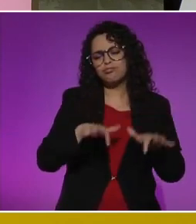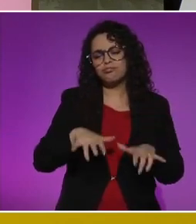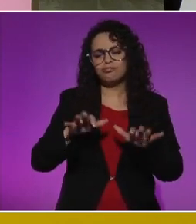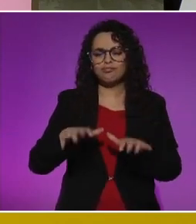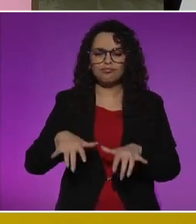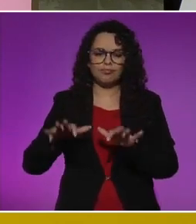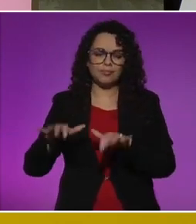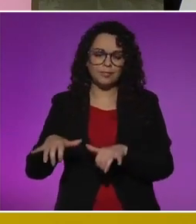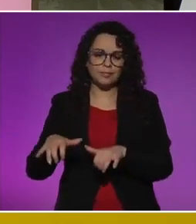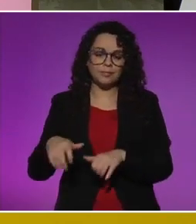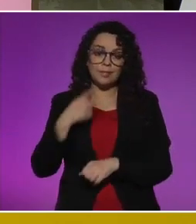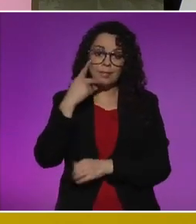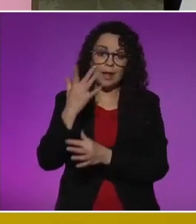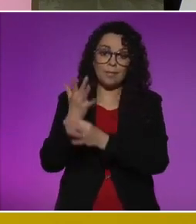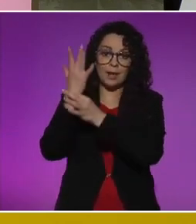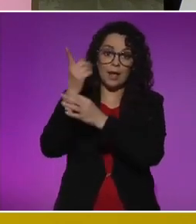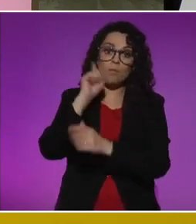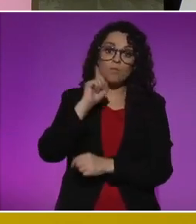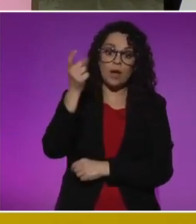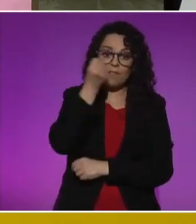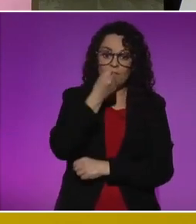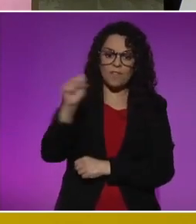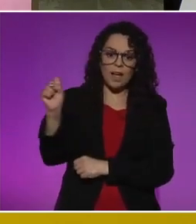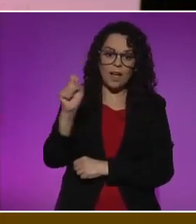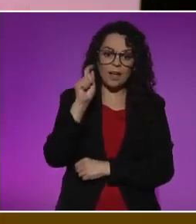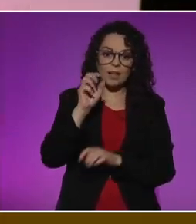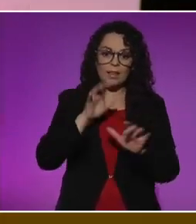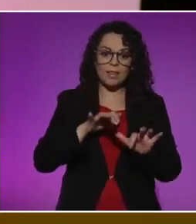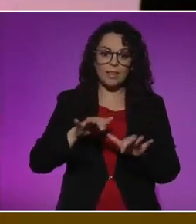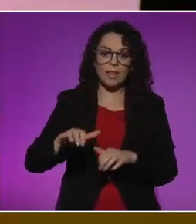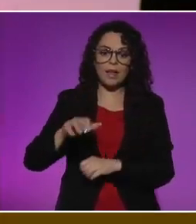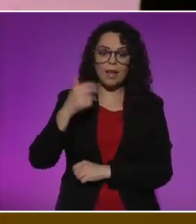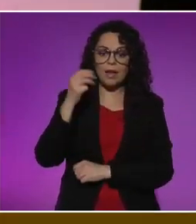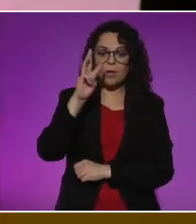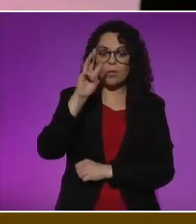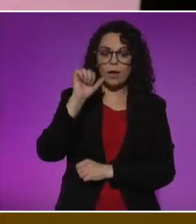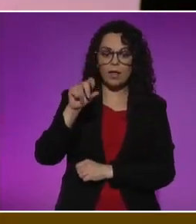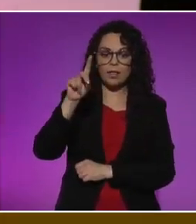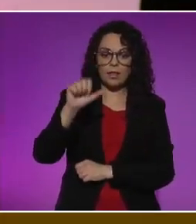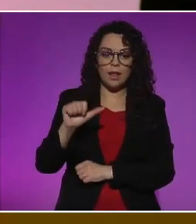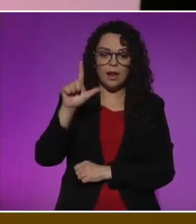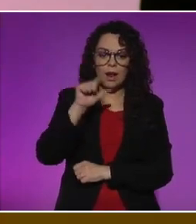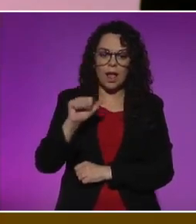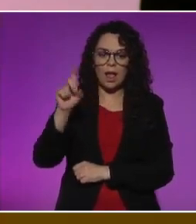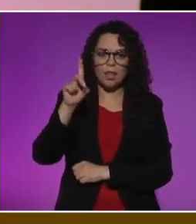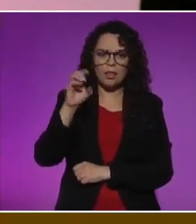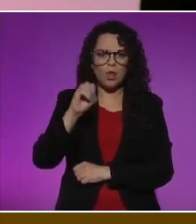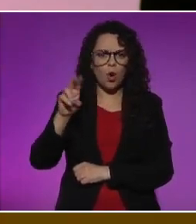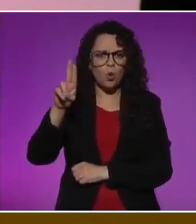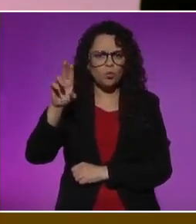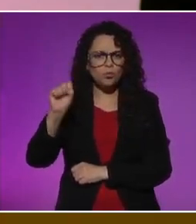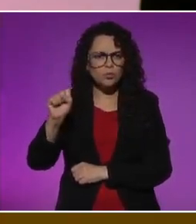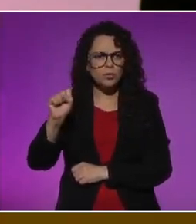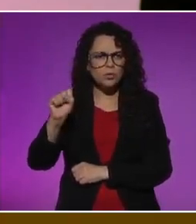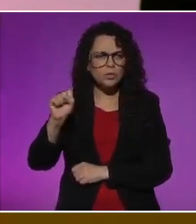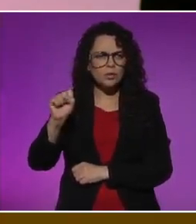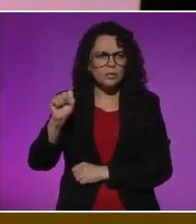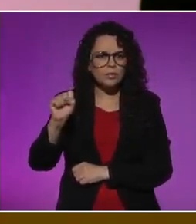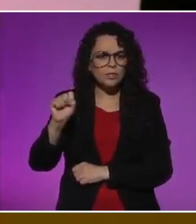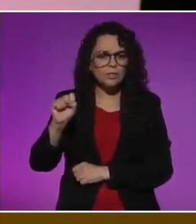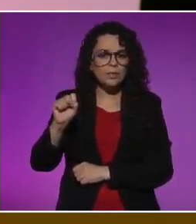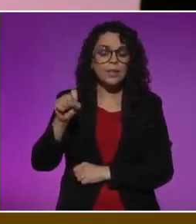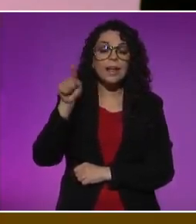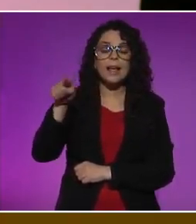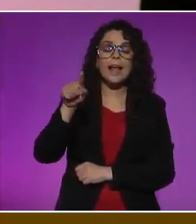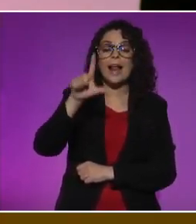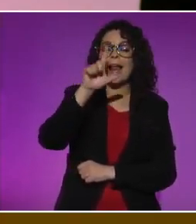diría la famosísima clavecinista Wanda Landowska. Ay, ¿cómo se apela? Wanda Landowska, muy